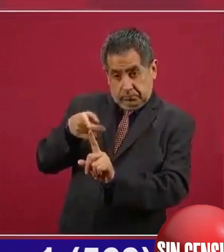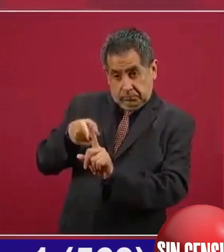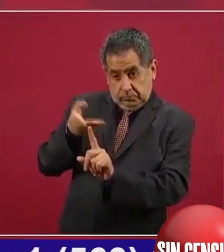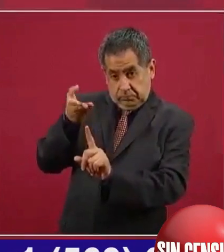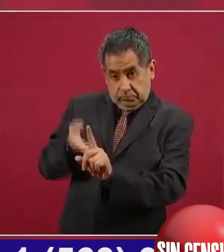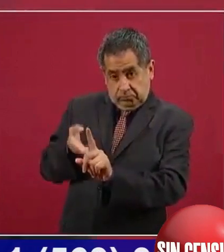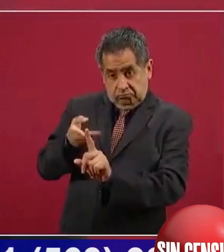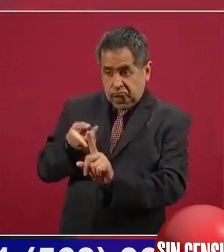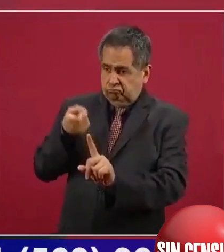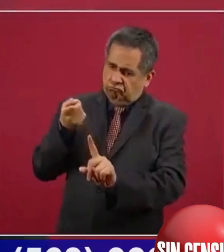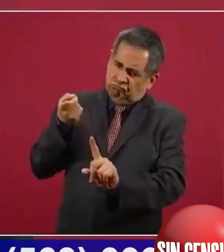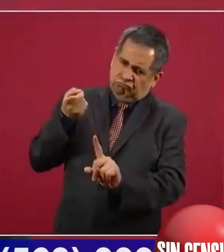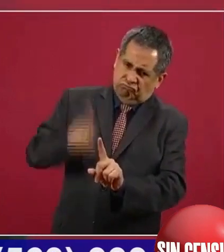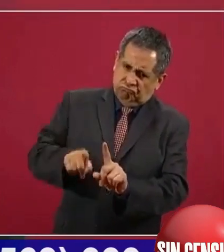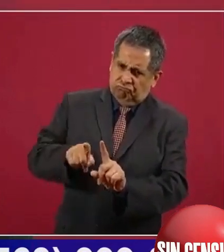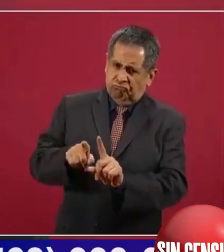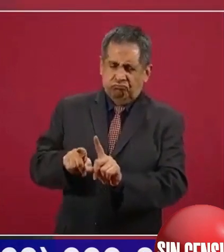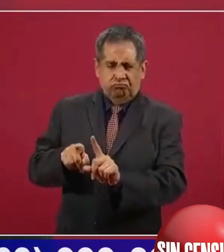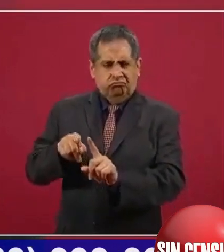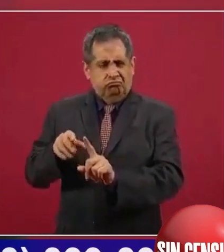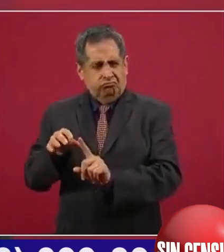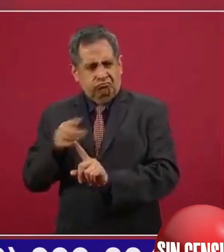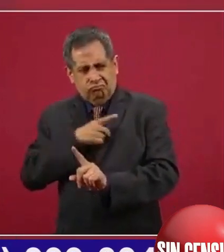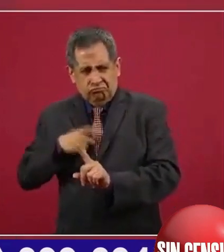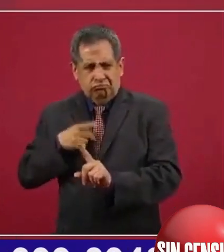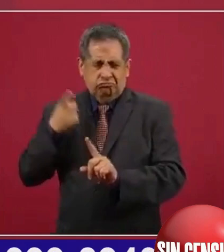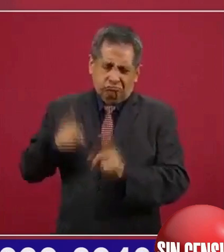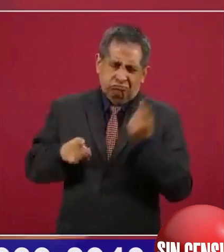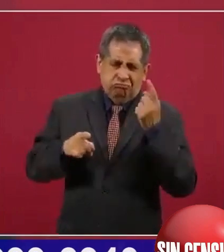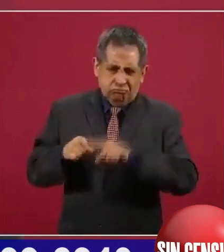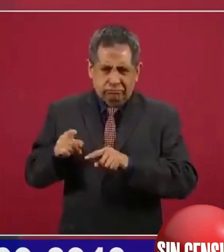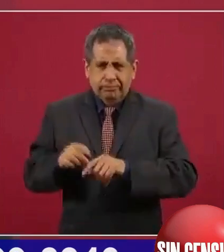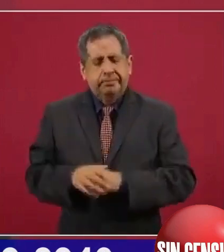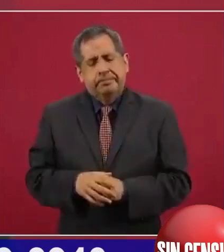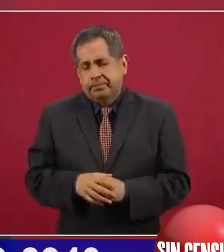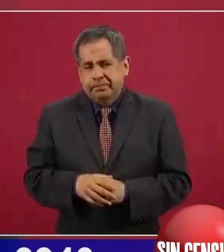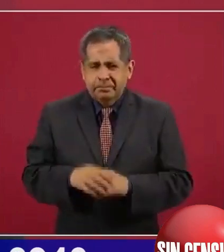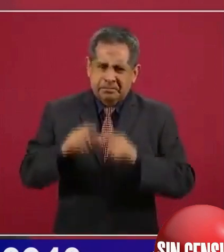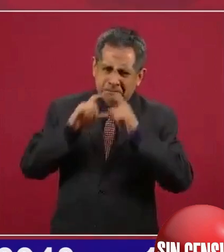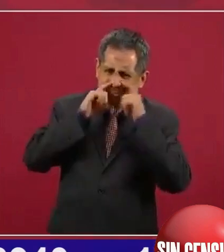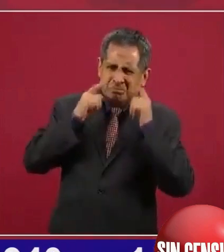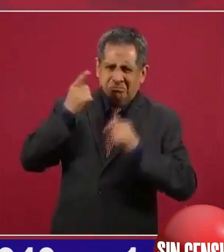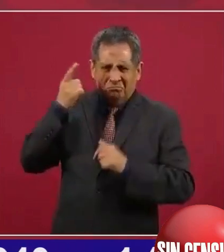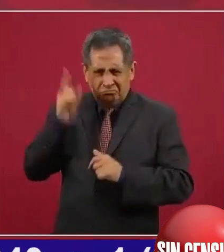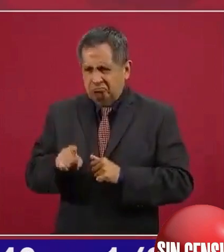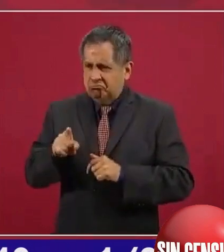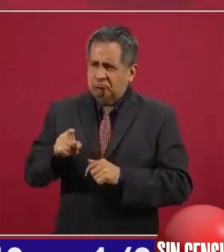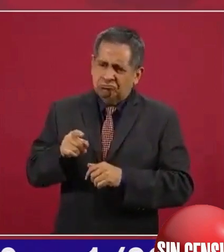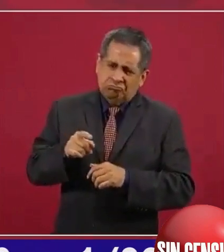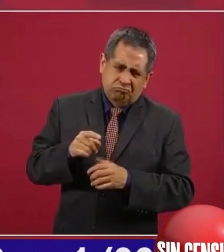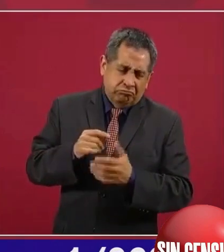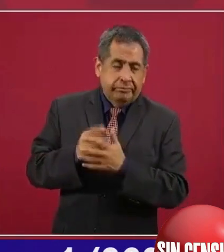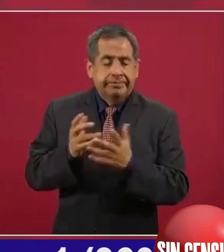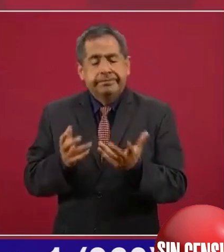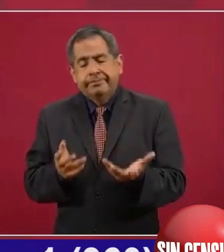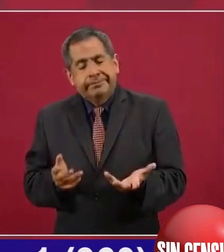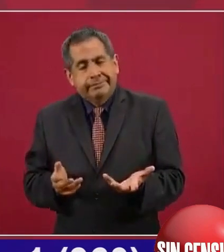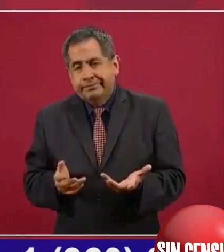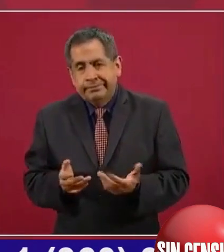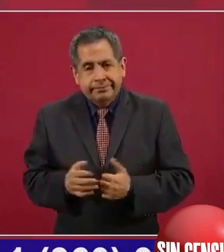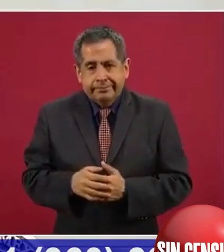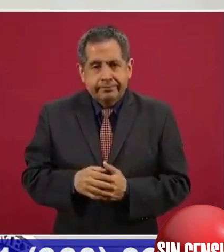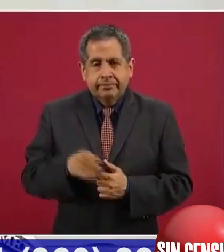se le obliga a que haga una cosa o la otra, el cubrebocas, la distancia, etcétera, se